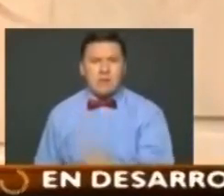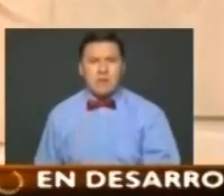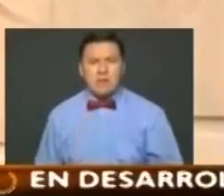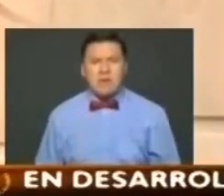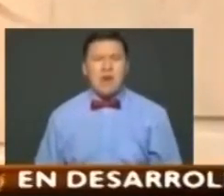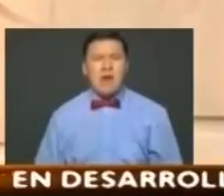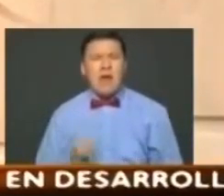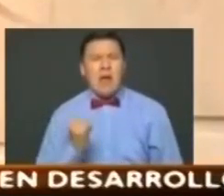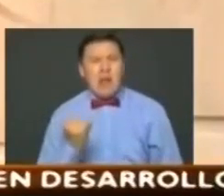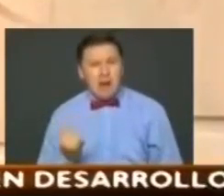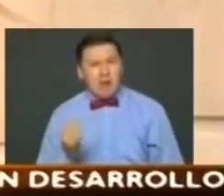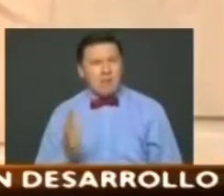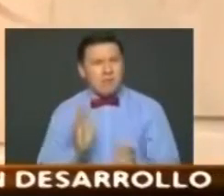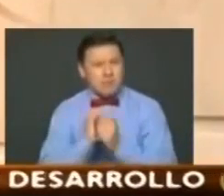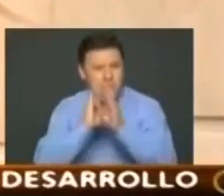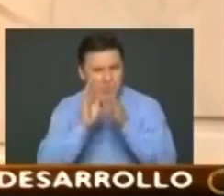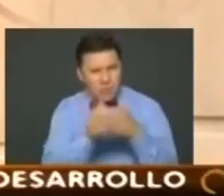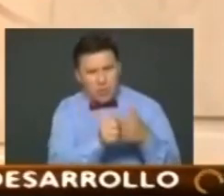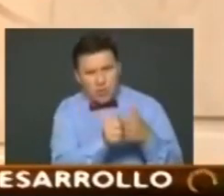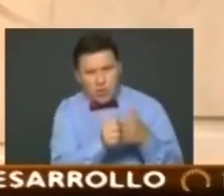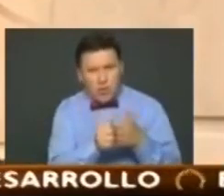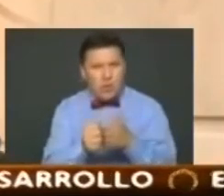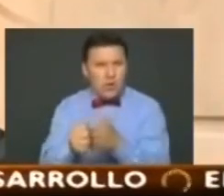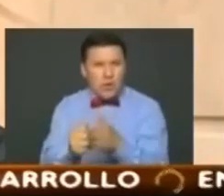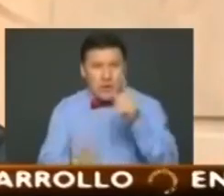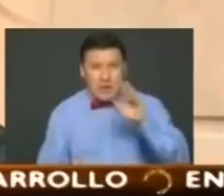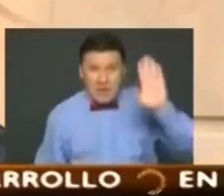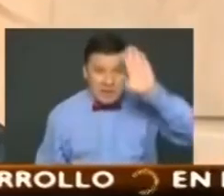hay una clara orientación del gobierno departamental